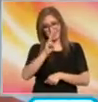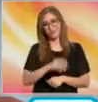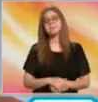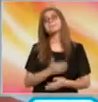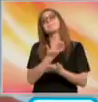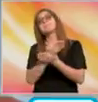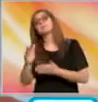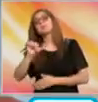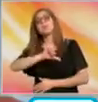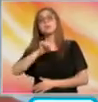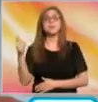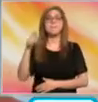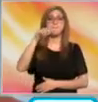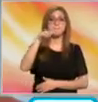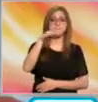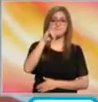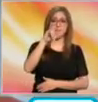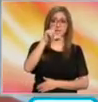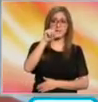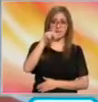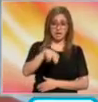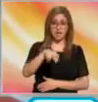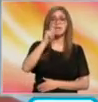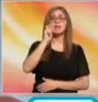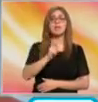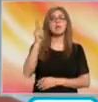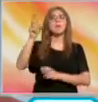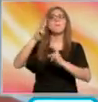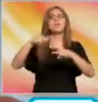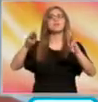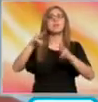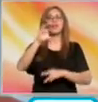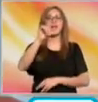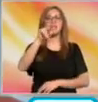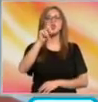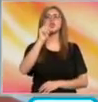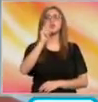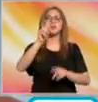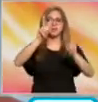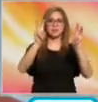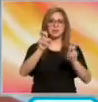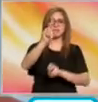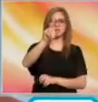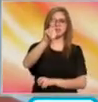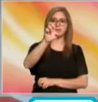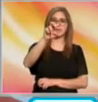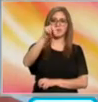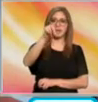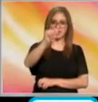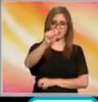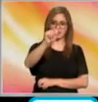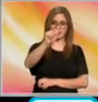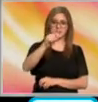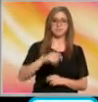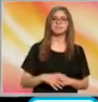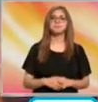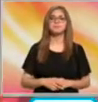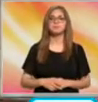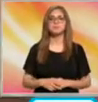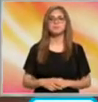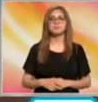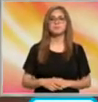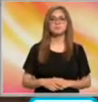Milán un musical clásico, que es Rent. ¿Qué es Rent? Rent es un poco esta parte de